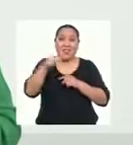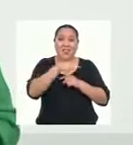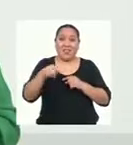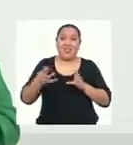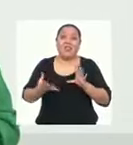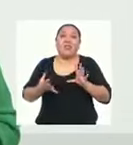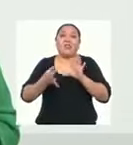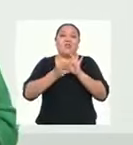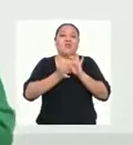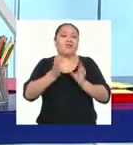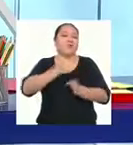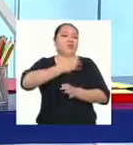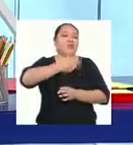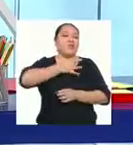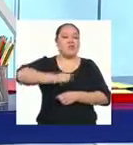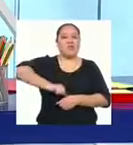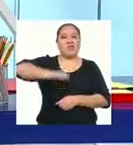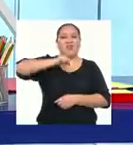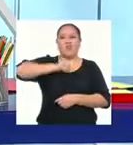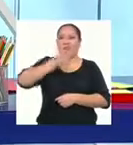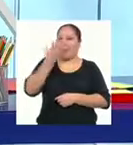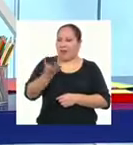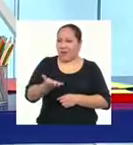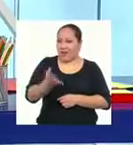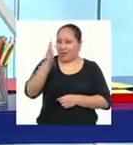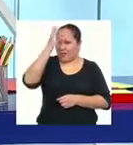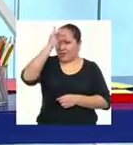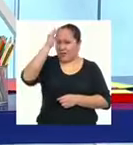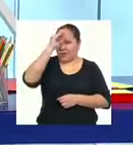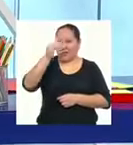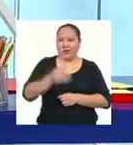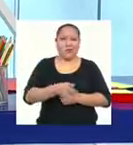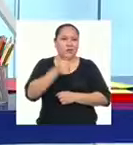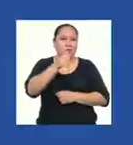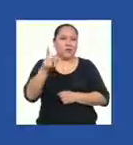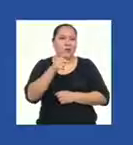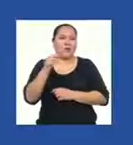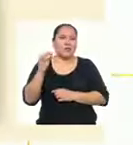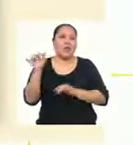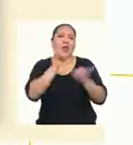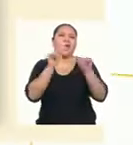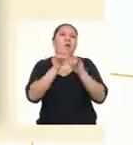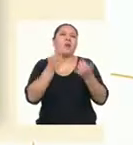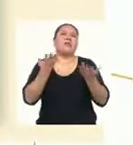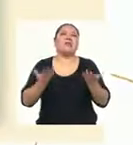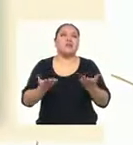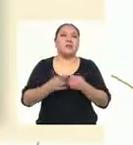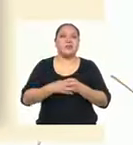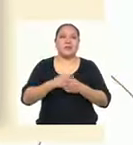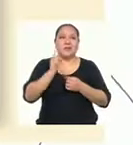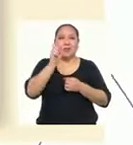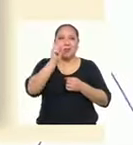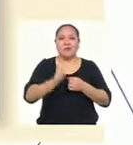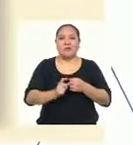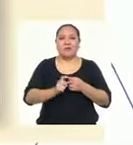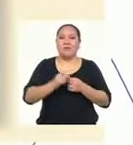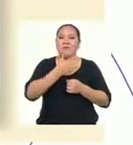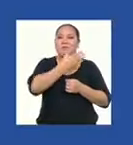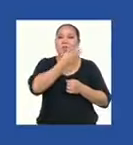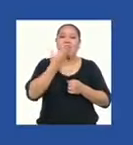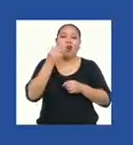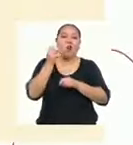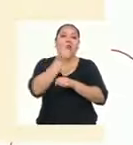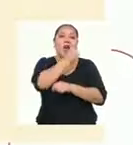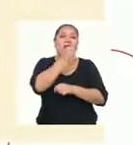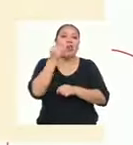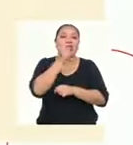un solo sentimiento de orgullo. A ver, chicas y chicos, ¿qué tienen en común? Uno de los mejores tenores de la actualidad